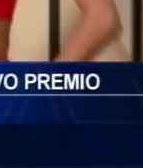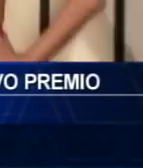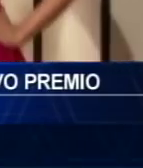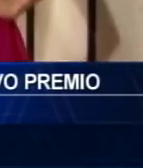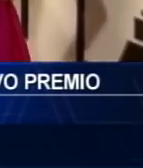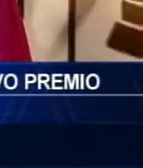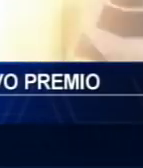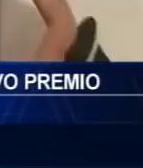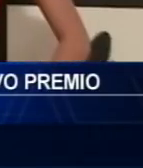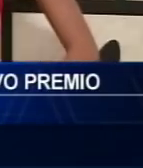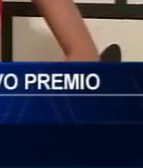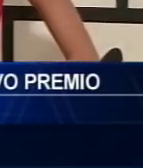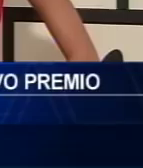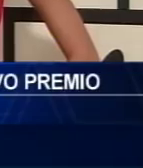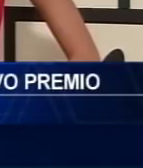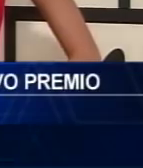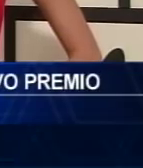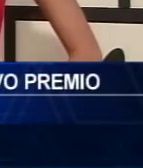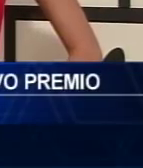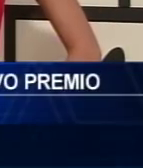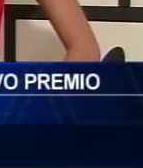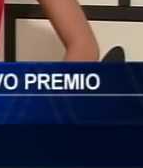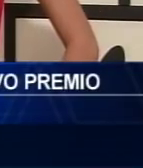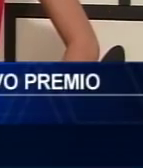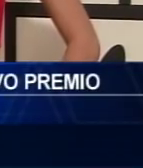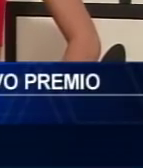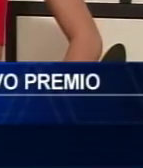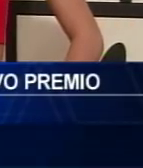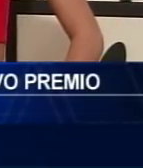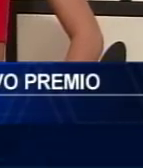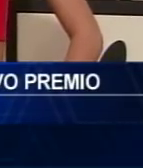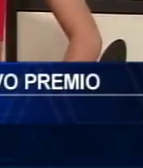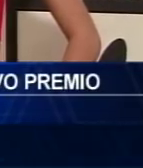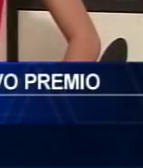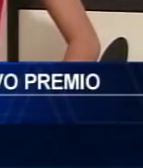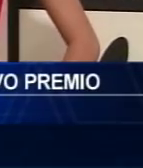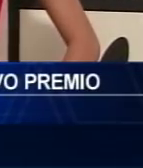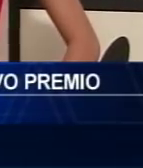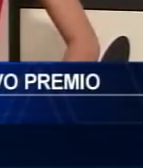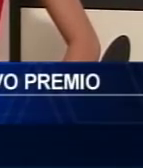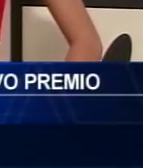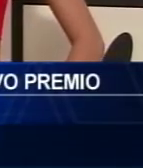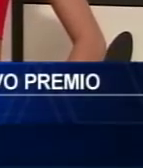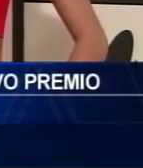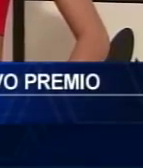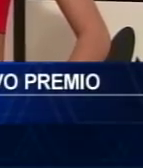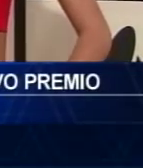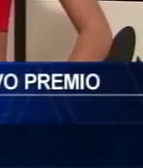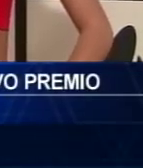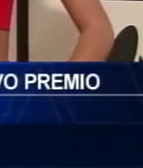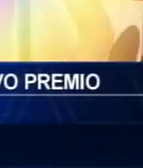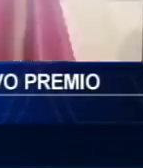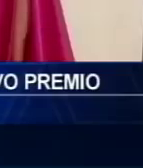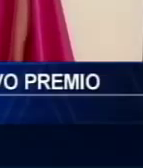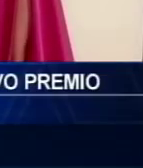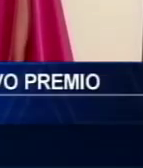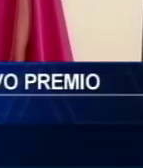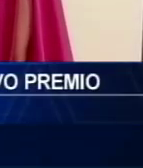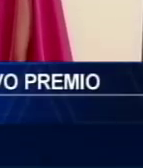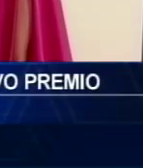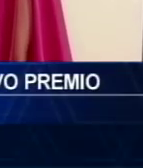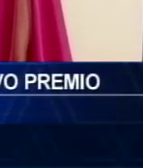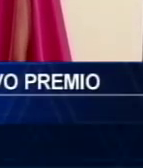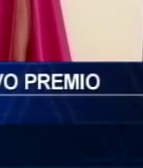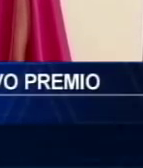Rock, Álbum Favorito Pop Rock y Artista Favorita Adulto Contemporáneo. En esta nueva edición, si obtiene dos de estos